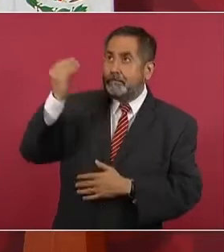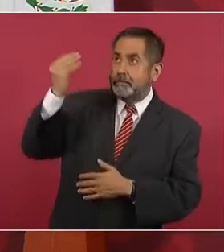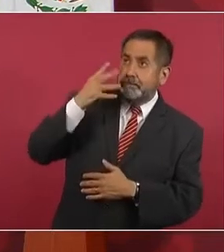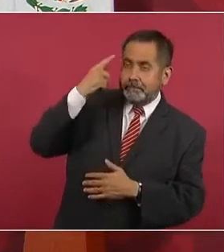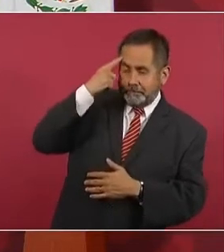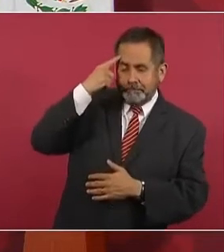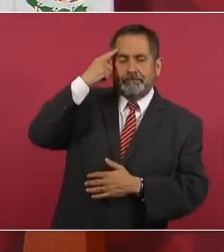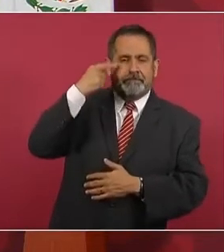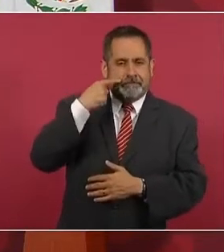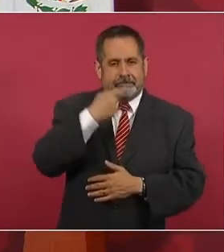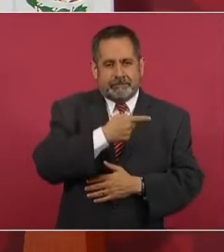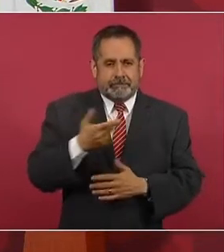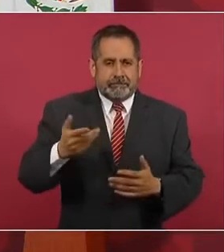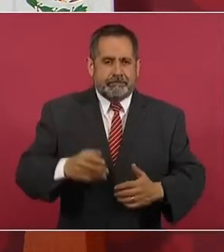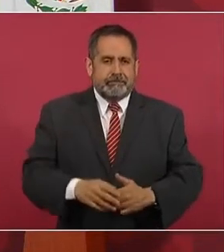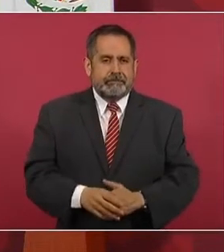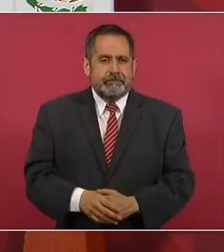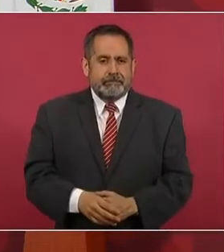Sí.